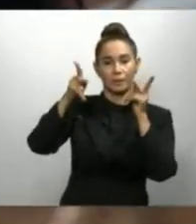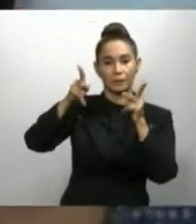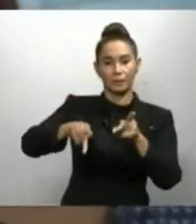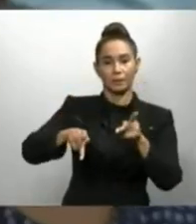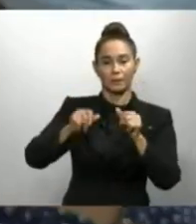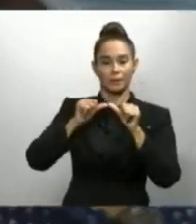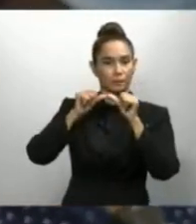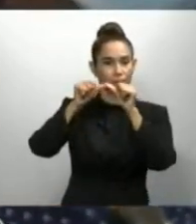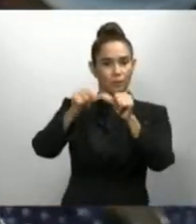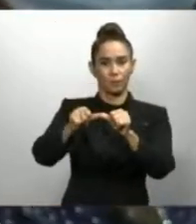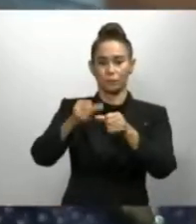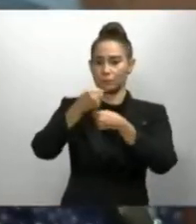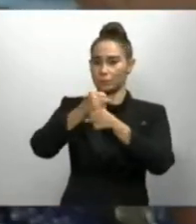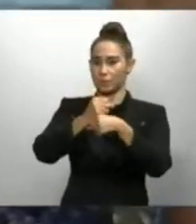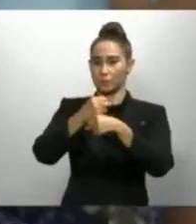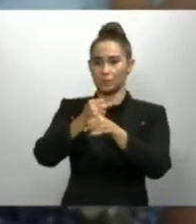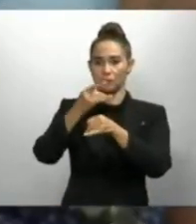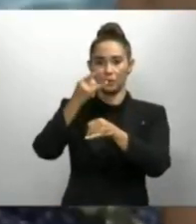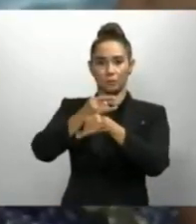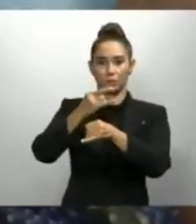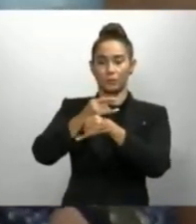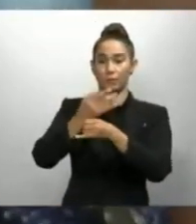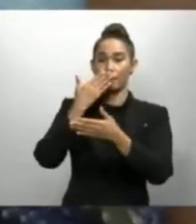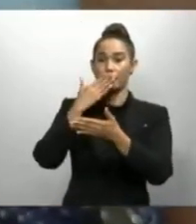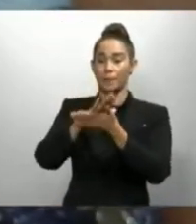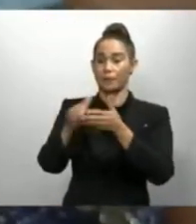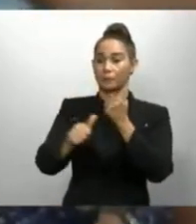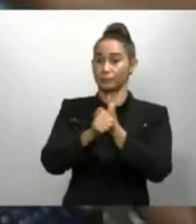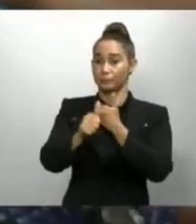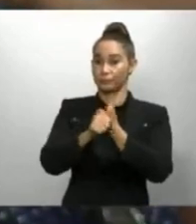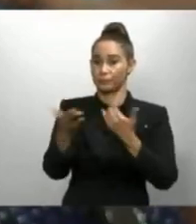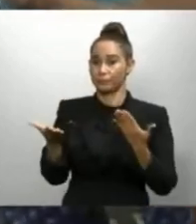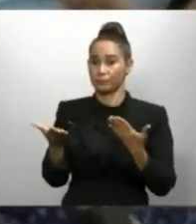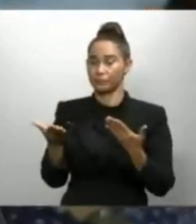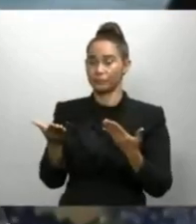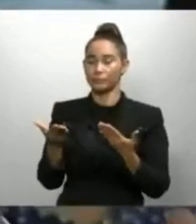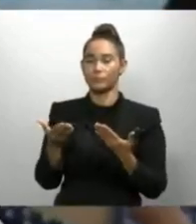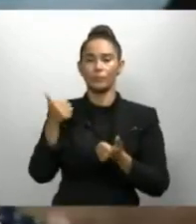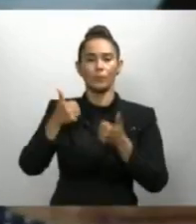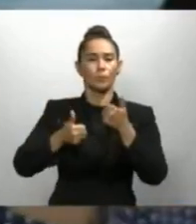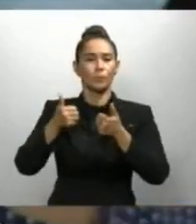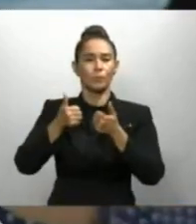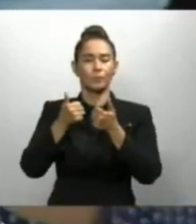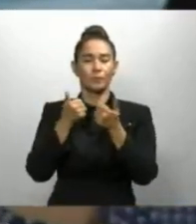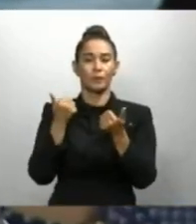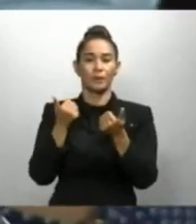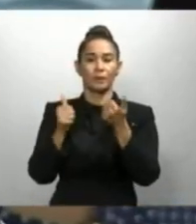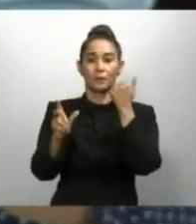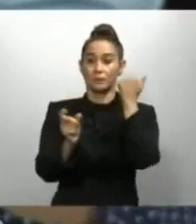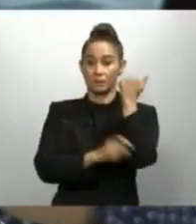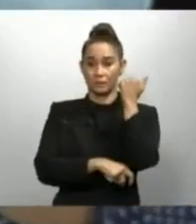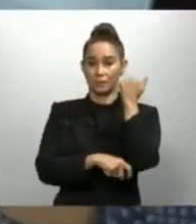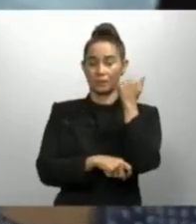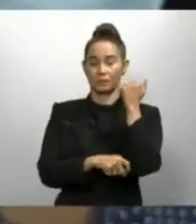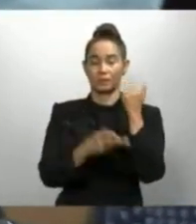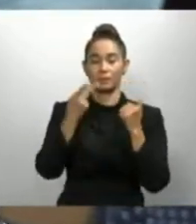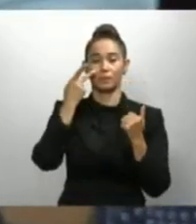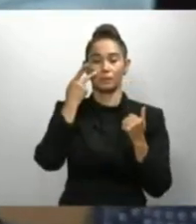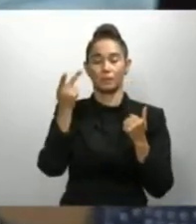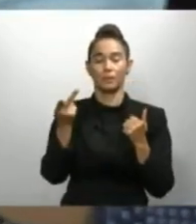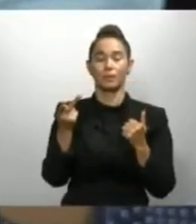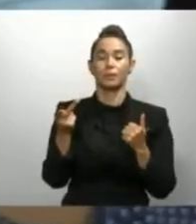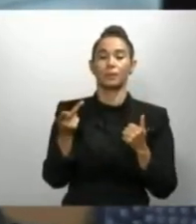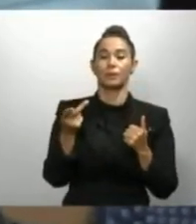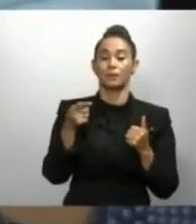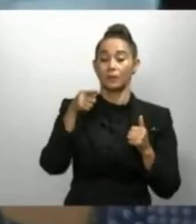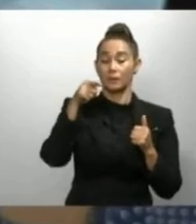que continúen en la práctica de la venta de alcohol adulterado, porque si bien sabemos que se han hecho otras acciones, esta